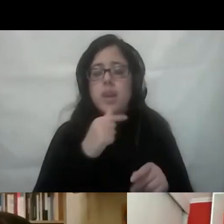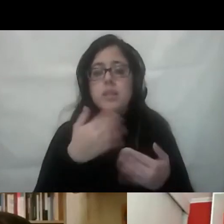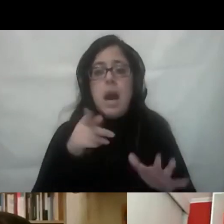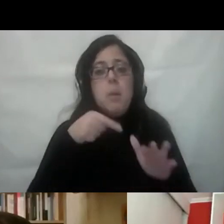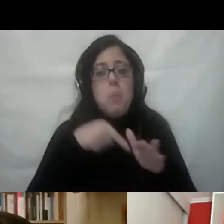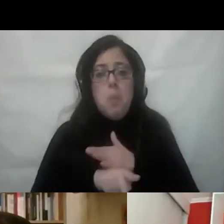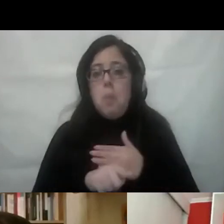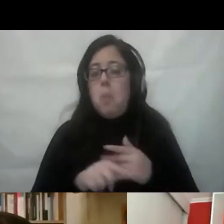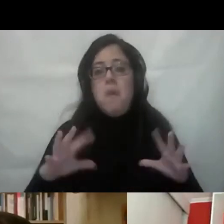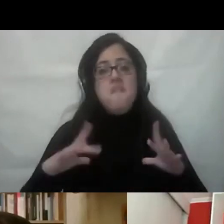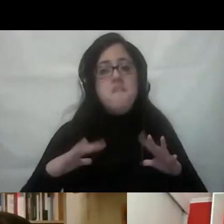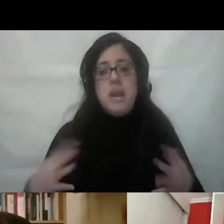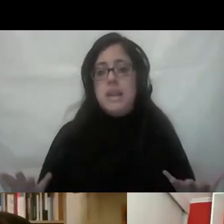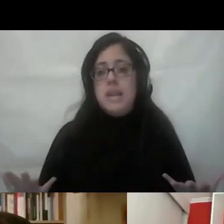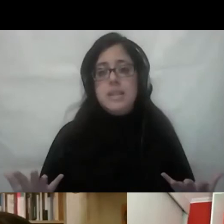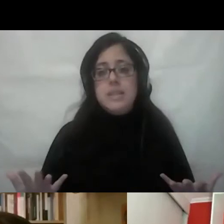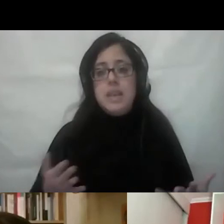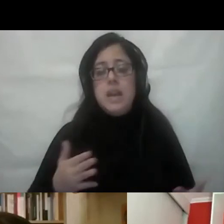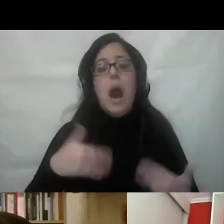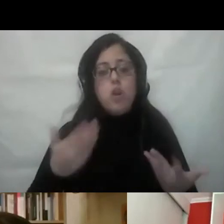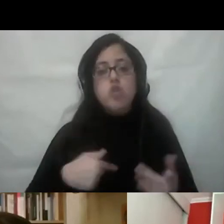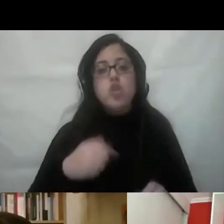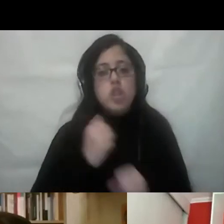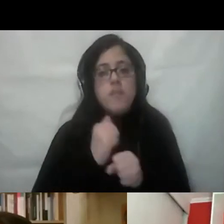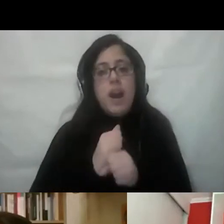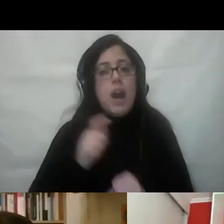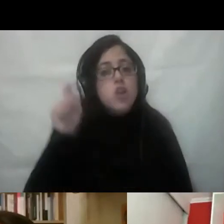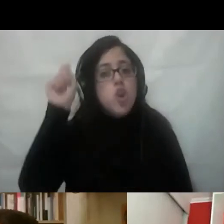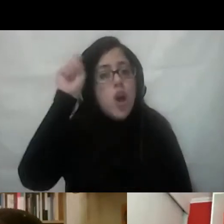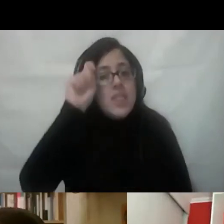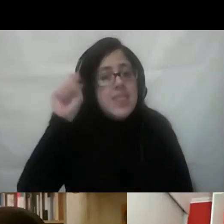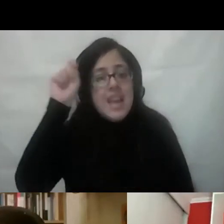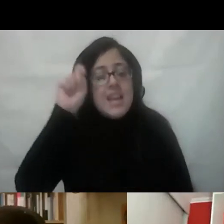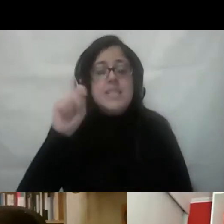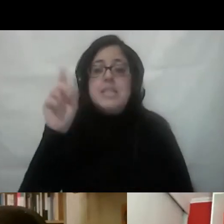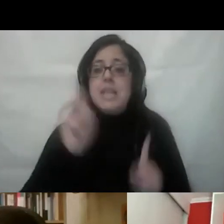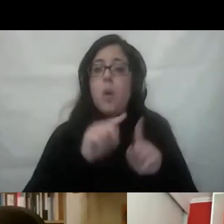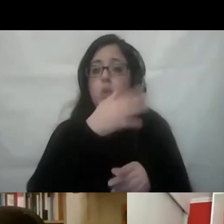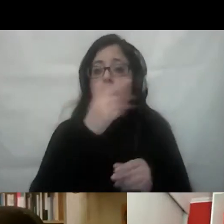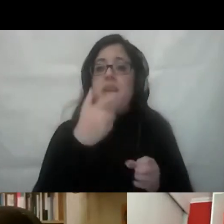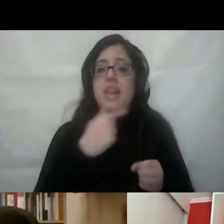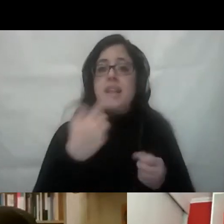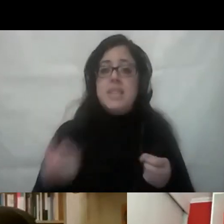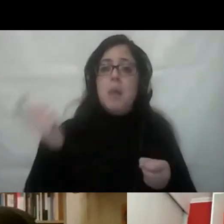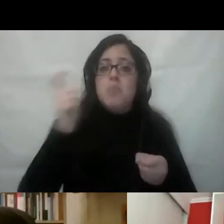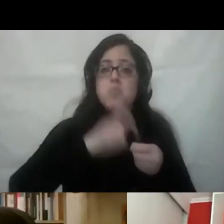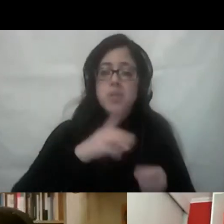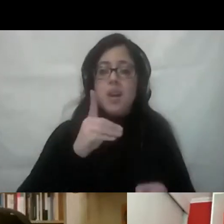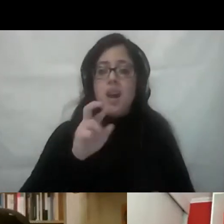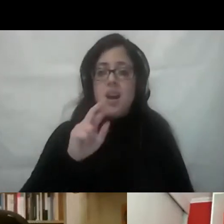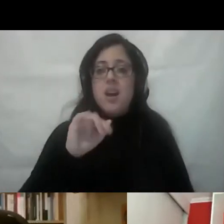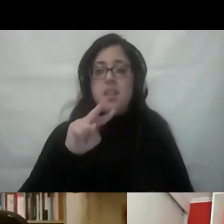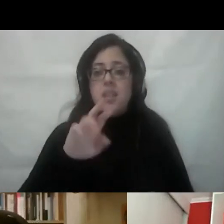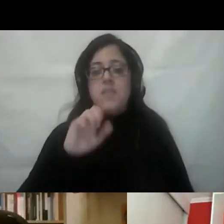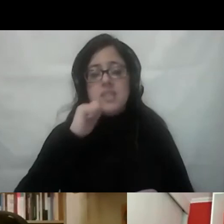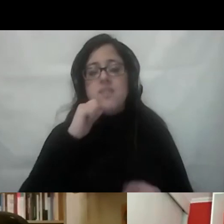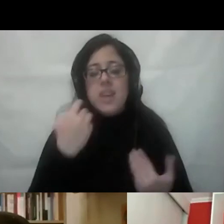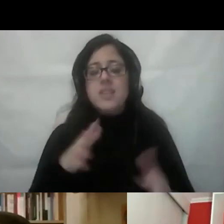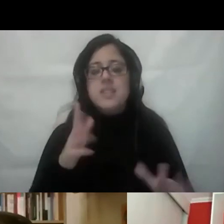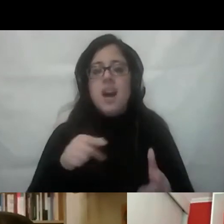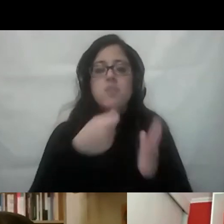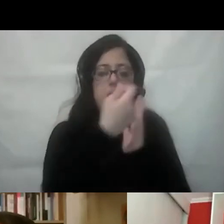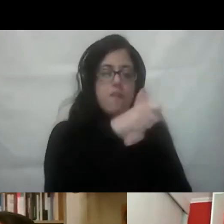felices. Mi tesis, estoy trabajando y ahí pasó el dato, si es que alguien quiere sumarse para que se inscriba en el Drive, tiene que ver con evaluar el